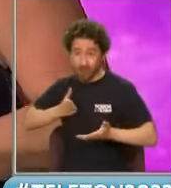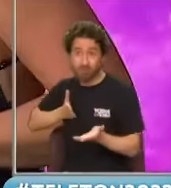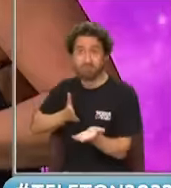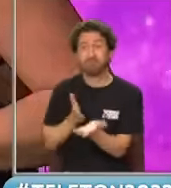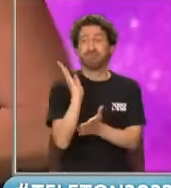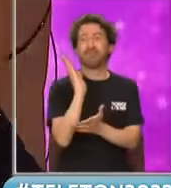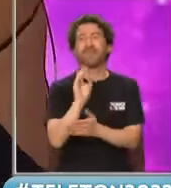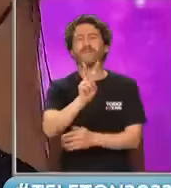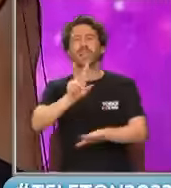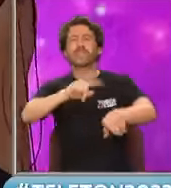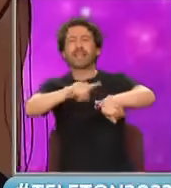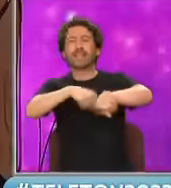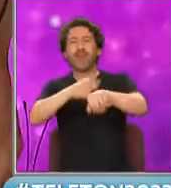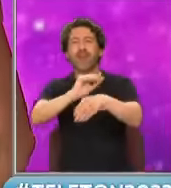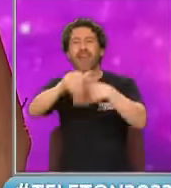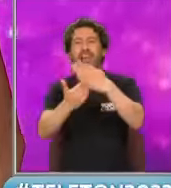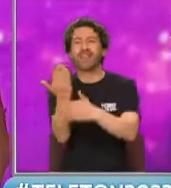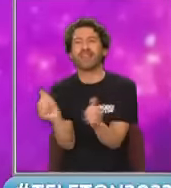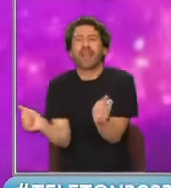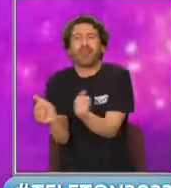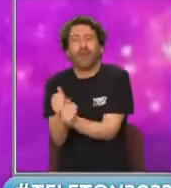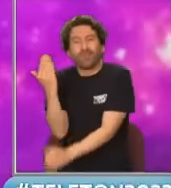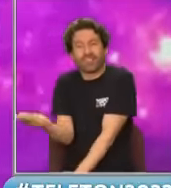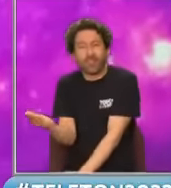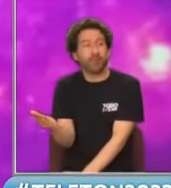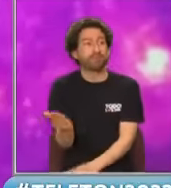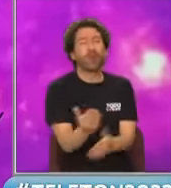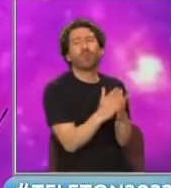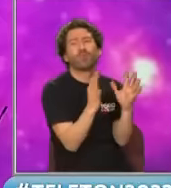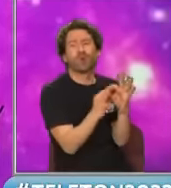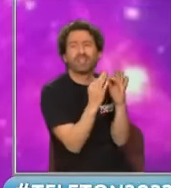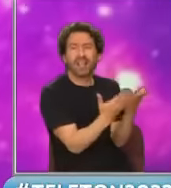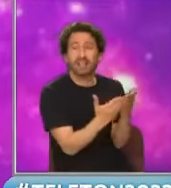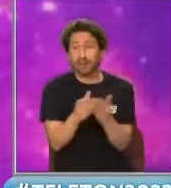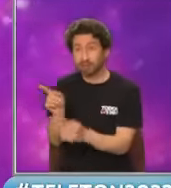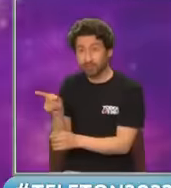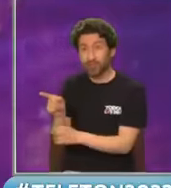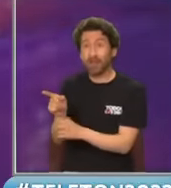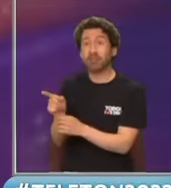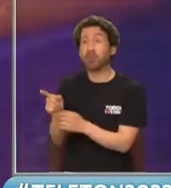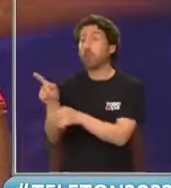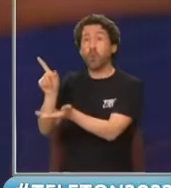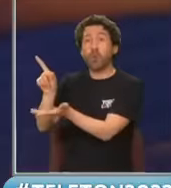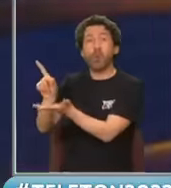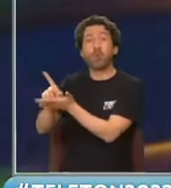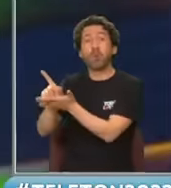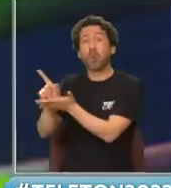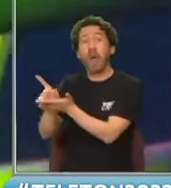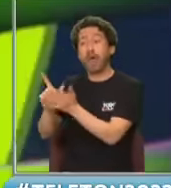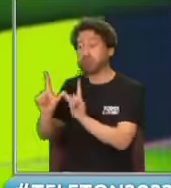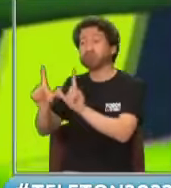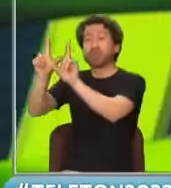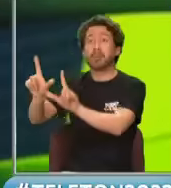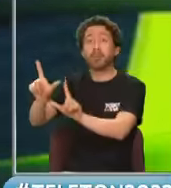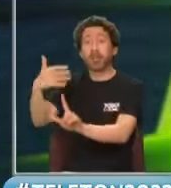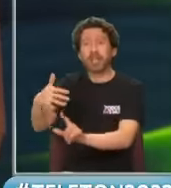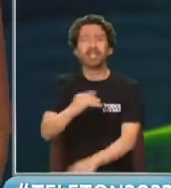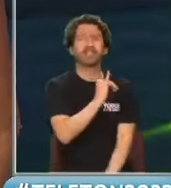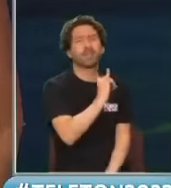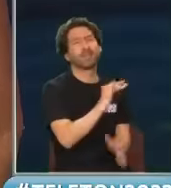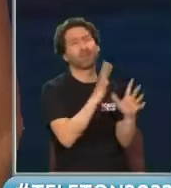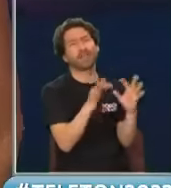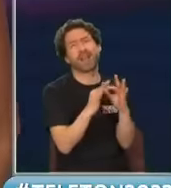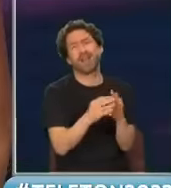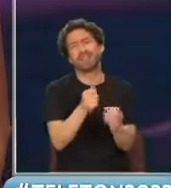estas 27 horas de amor contigo. Muchas gracias. Eso, va a estar en un lugar muy importante, nos imaginamos. Sí, muchas